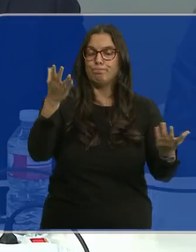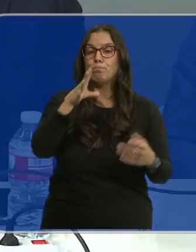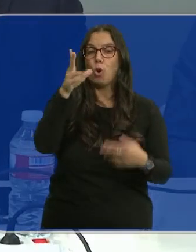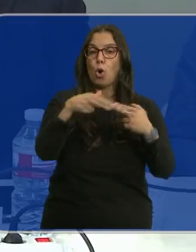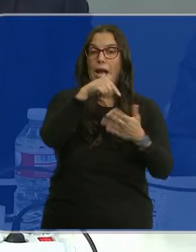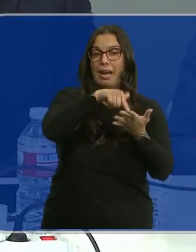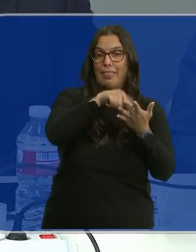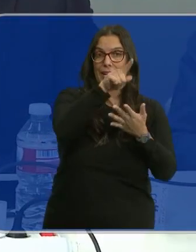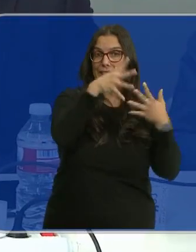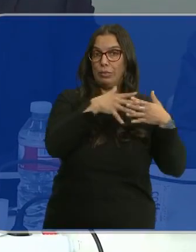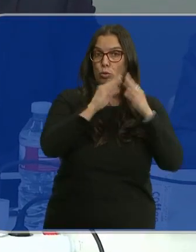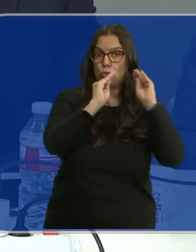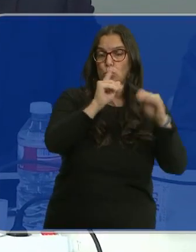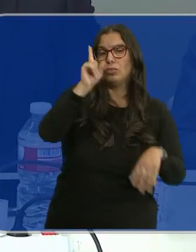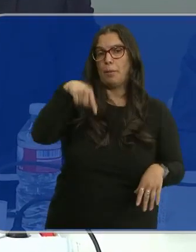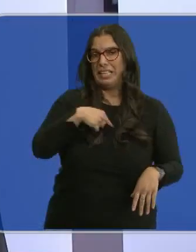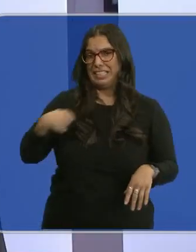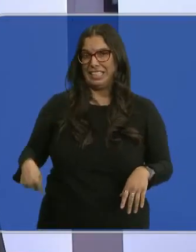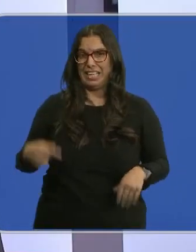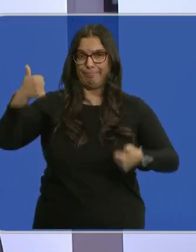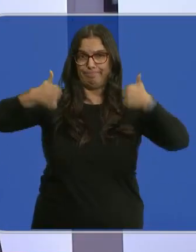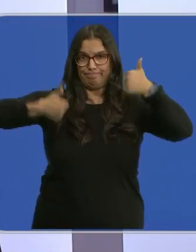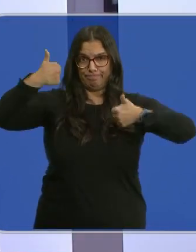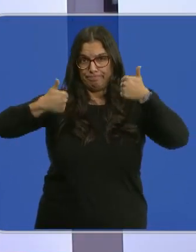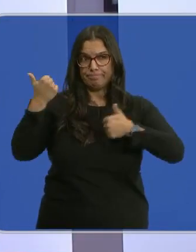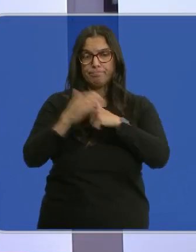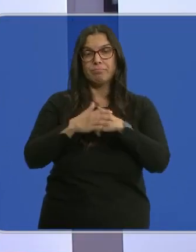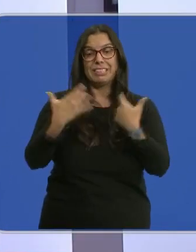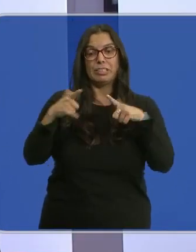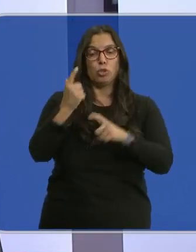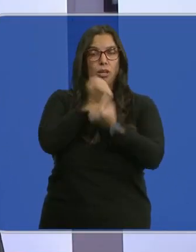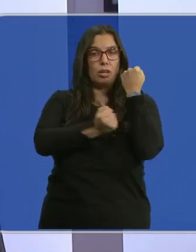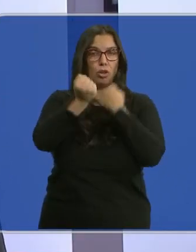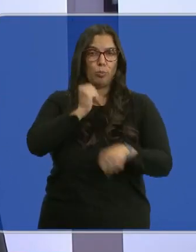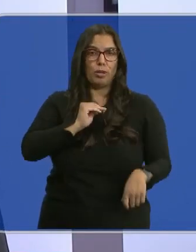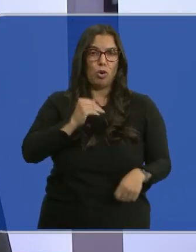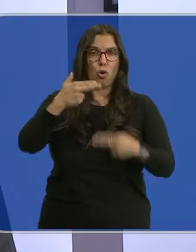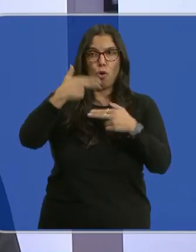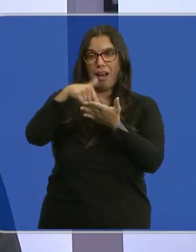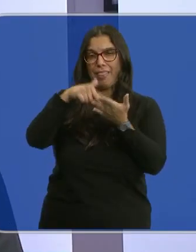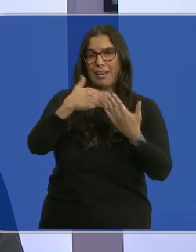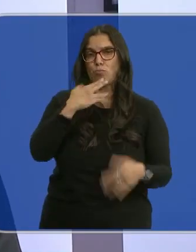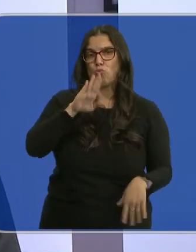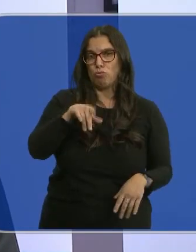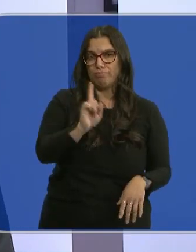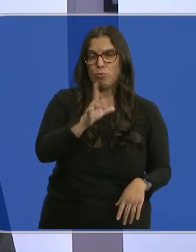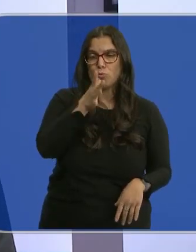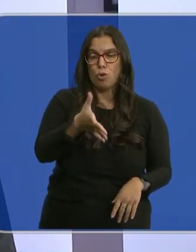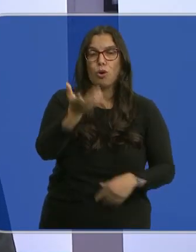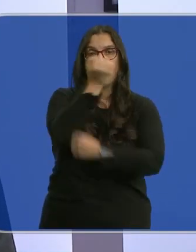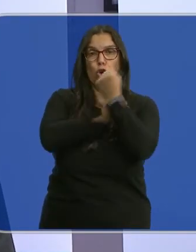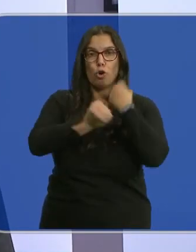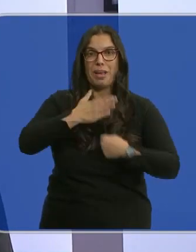los aranceles de Estados Unidos como de China. Desde luego al sector económico no le vienen bien, porque en una economía que se